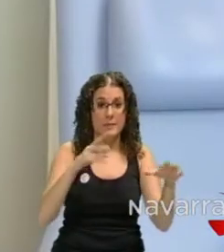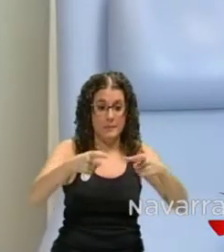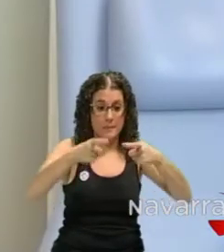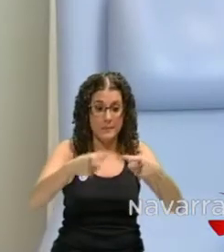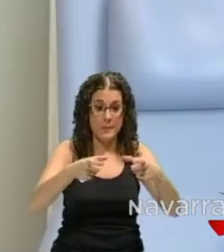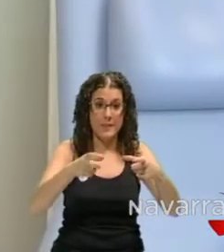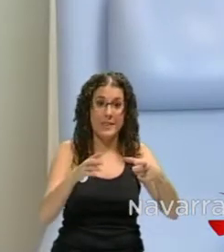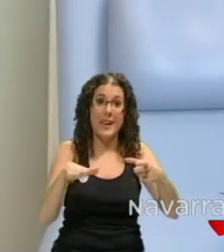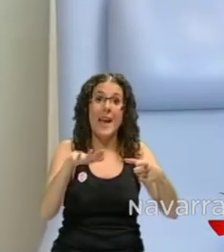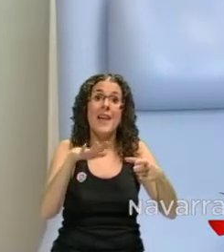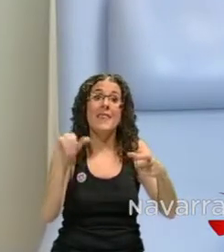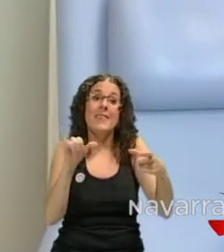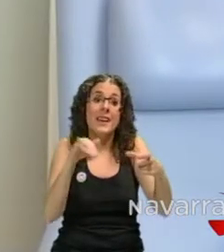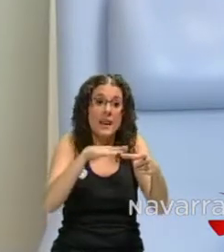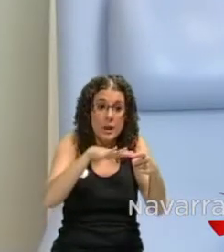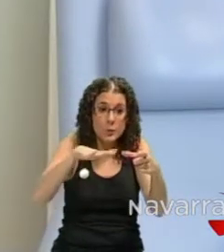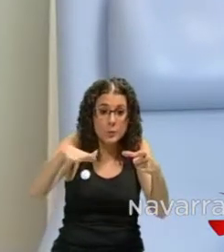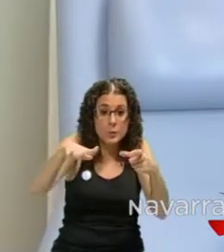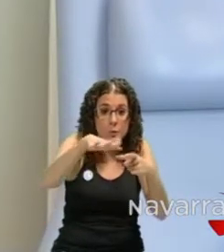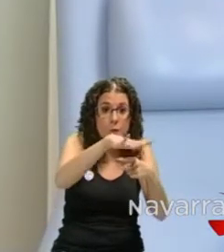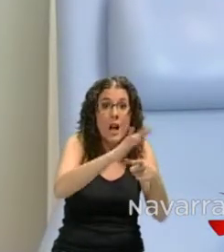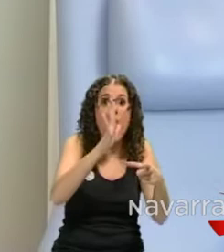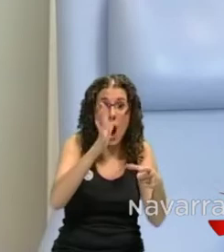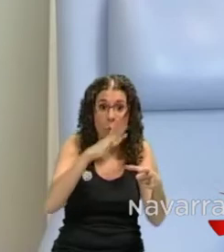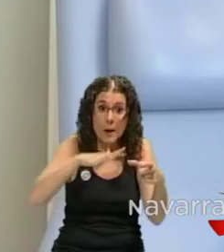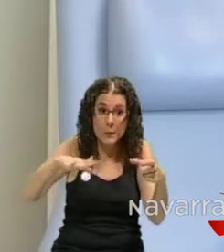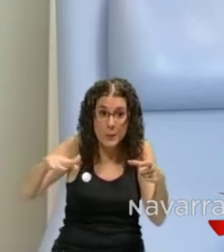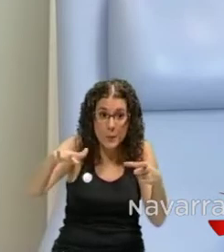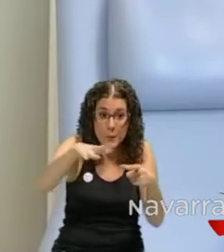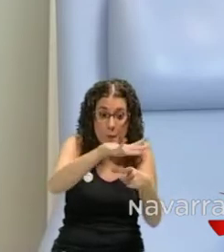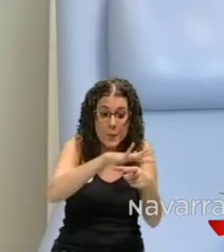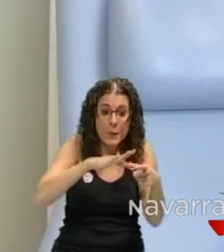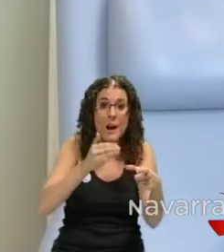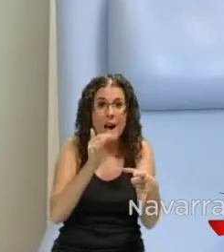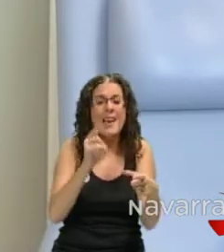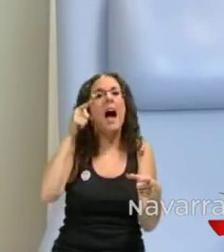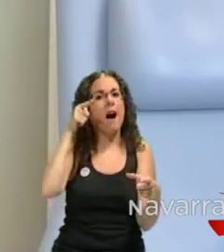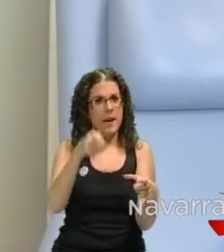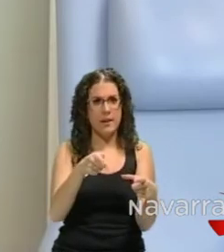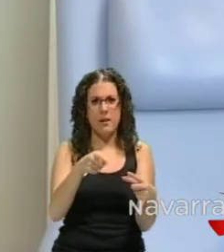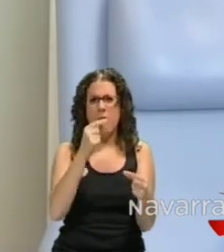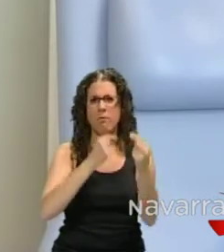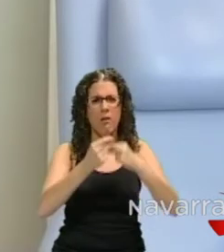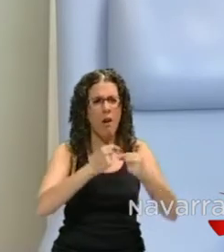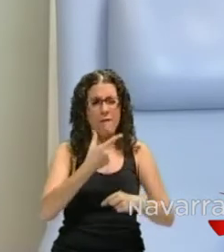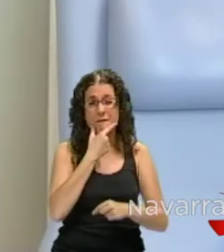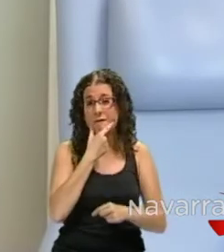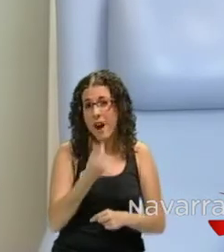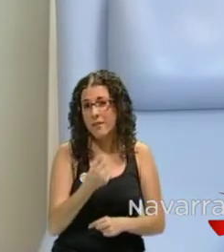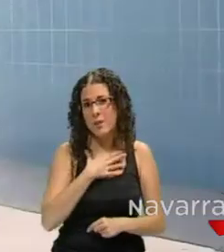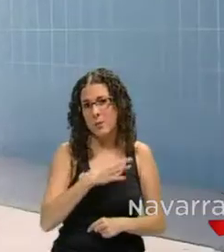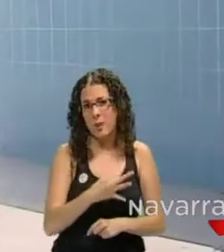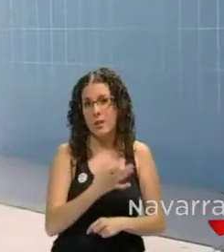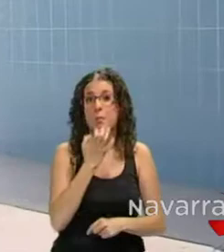contagio, ¿vale? De todo este tipo de cosas. Duchas, donde hay muy poco, es una humedad. Ahí, si una persona tiene hongos en la